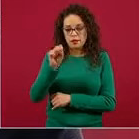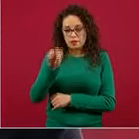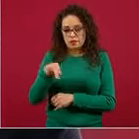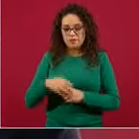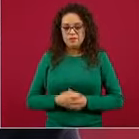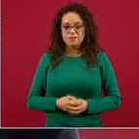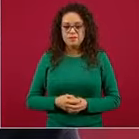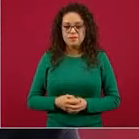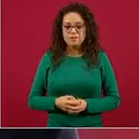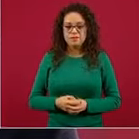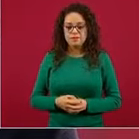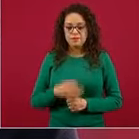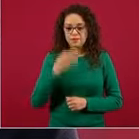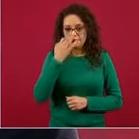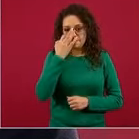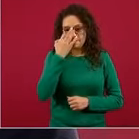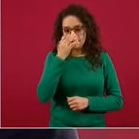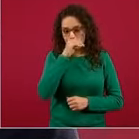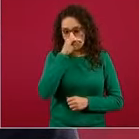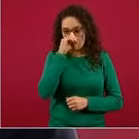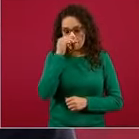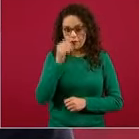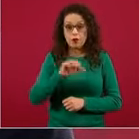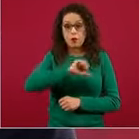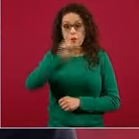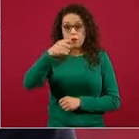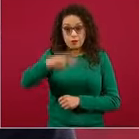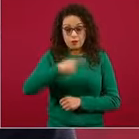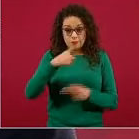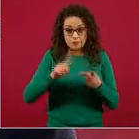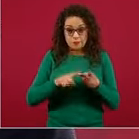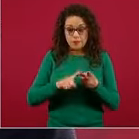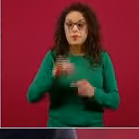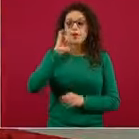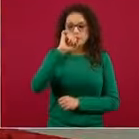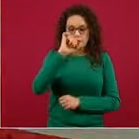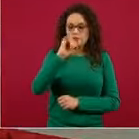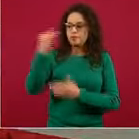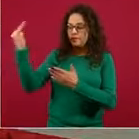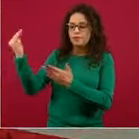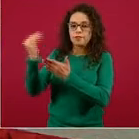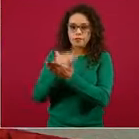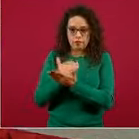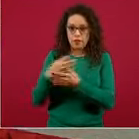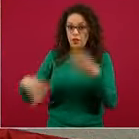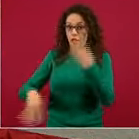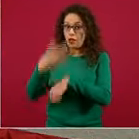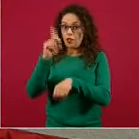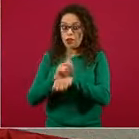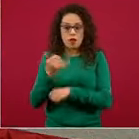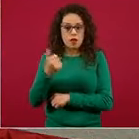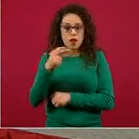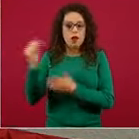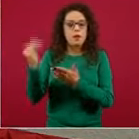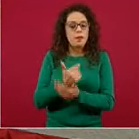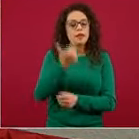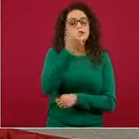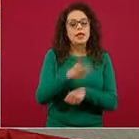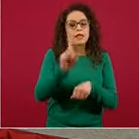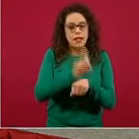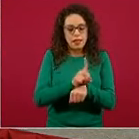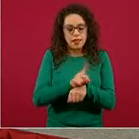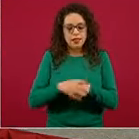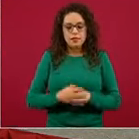de CDC, efectivamente disminuyeron a 7 días. De la información que hemos revisado, de